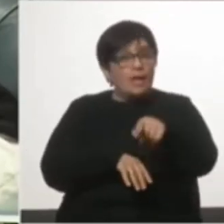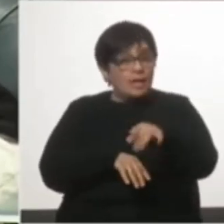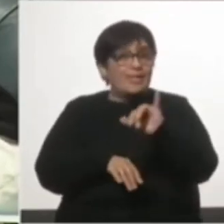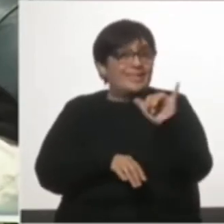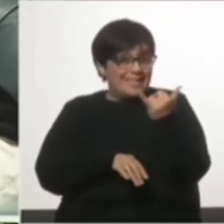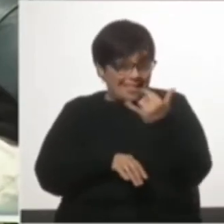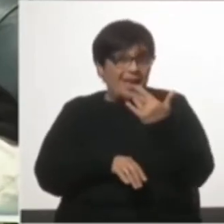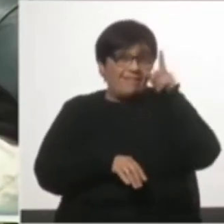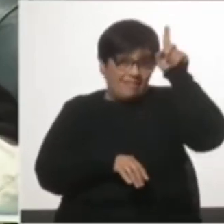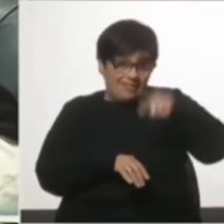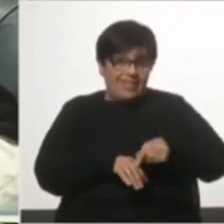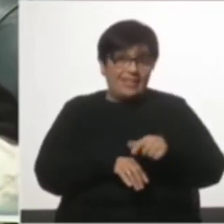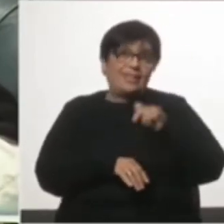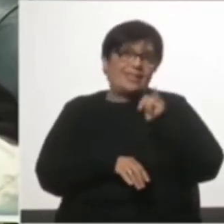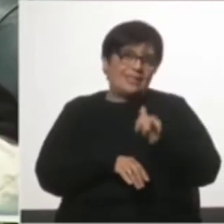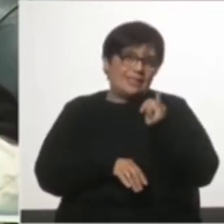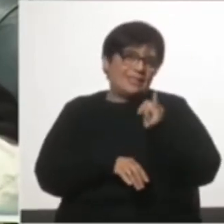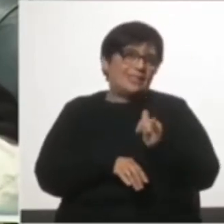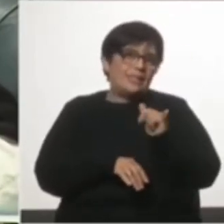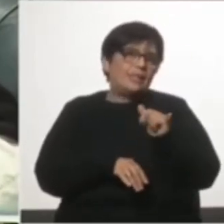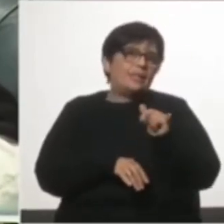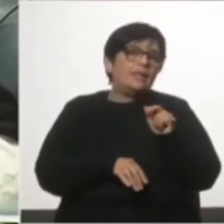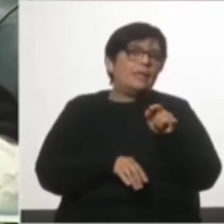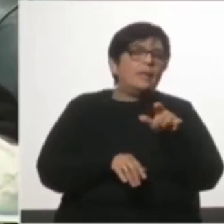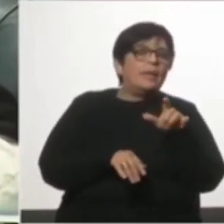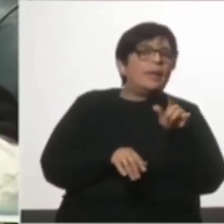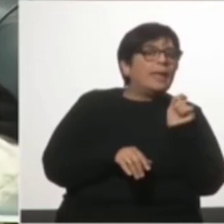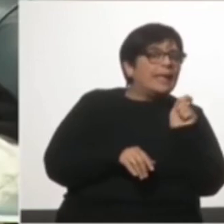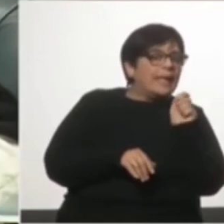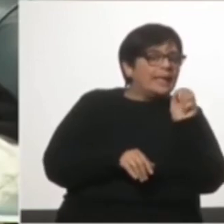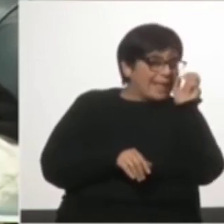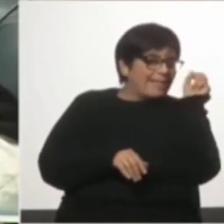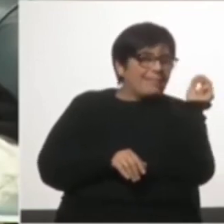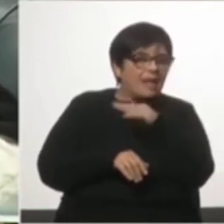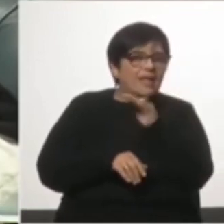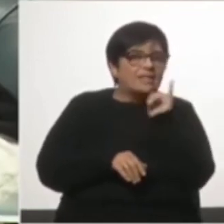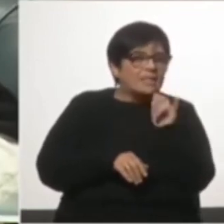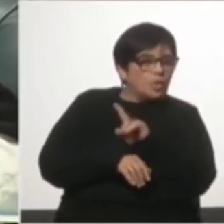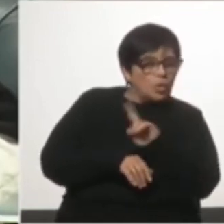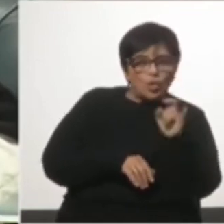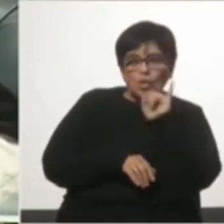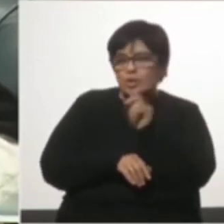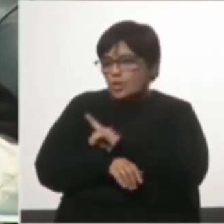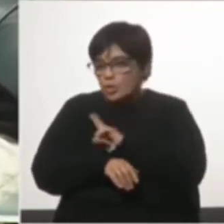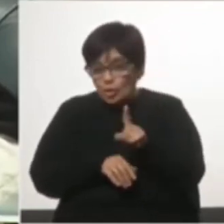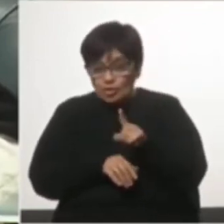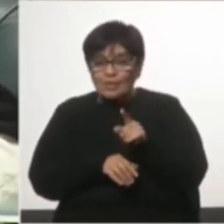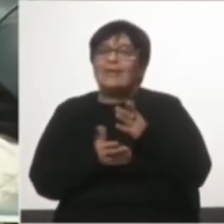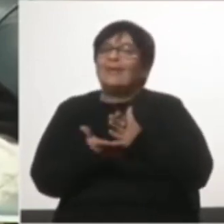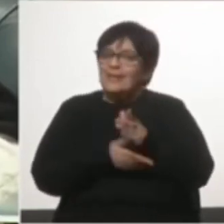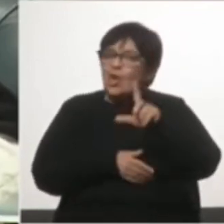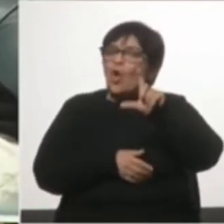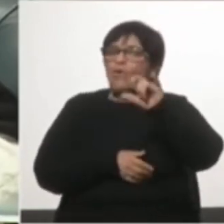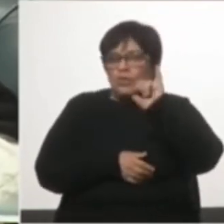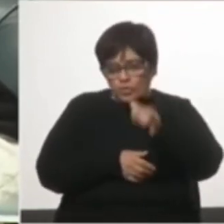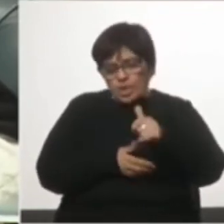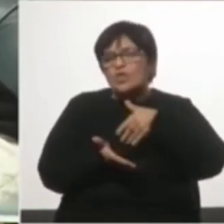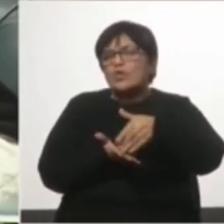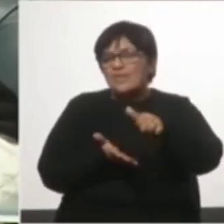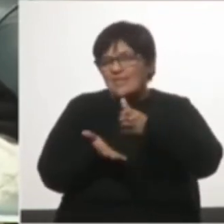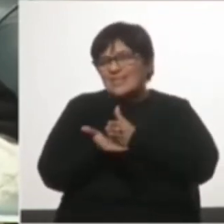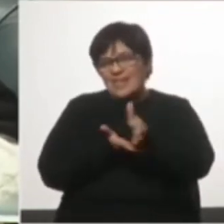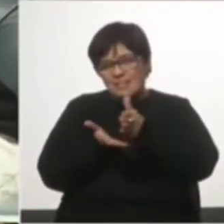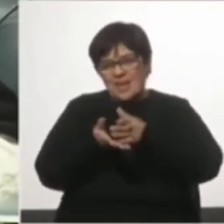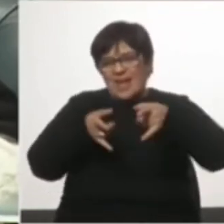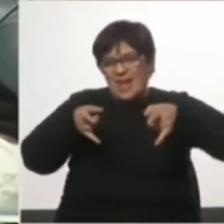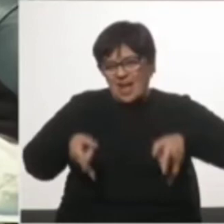se imponía la selección de pacientes y mucha impotencia. Es cierto que en todo momento hubo un número de camas no ocupadas que